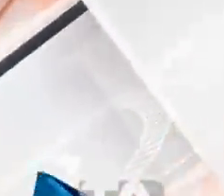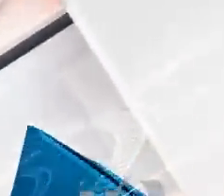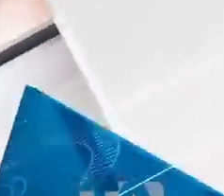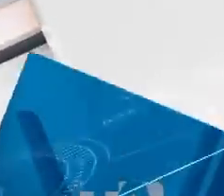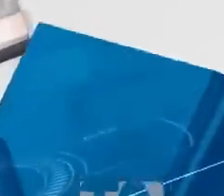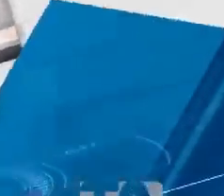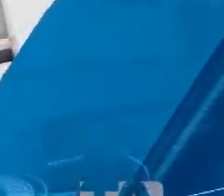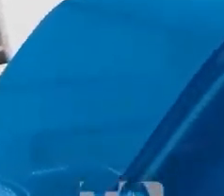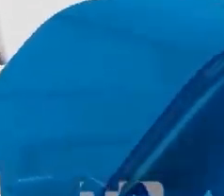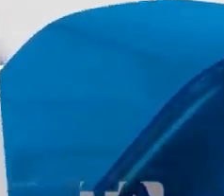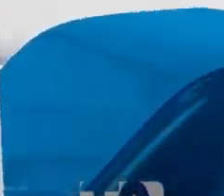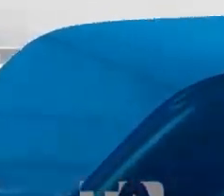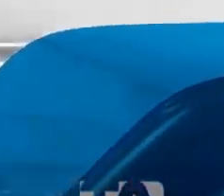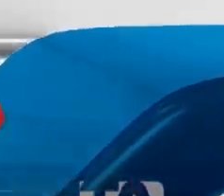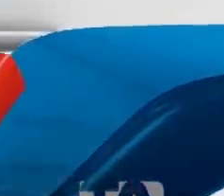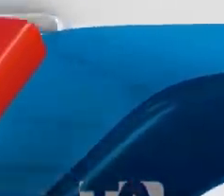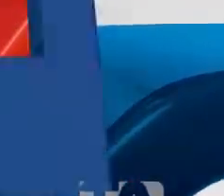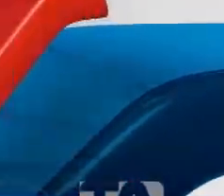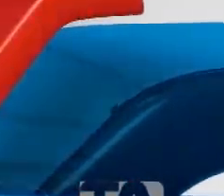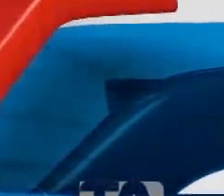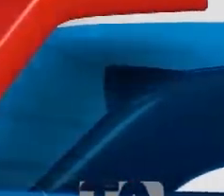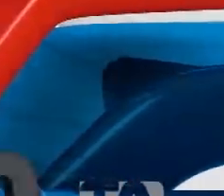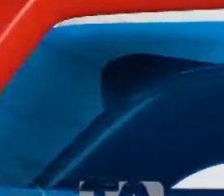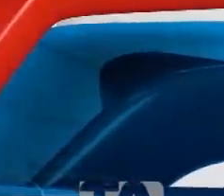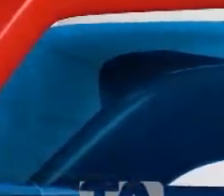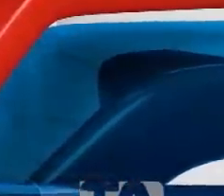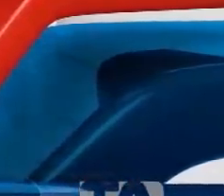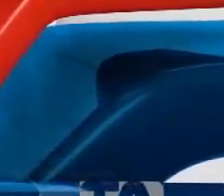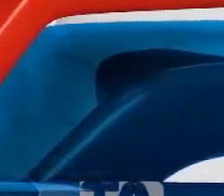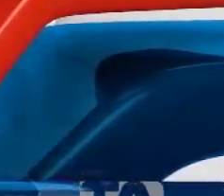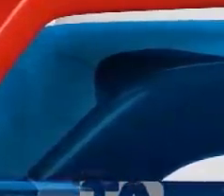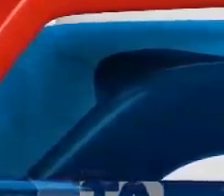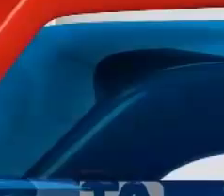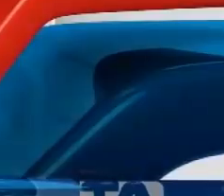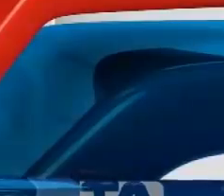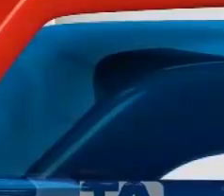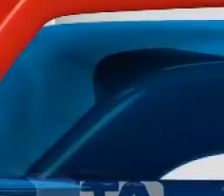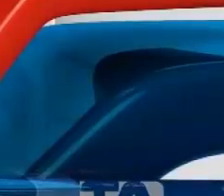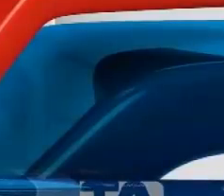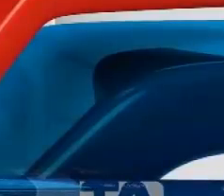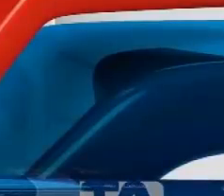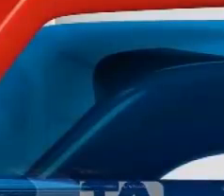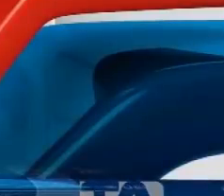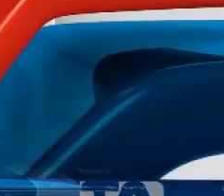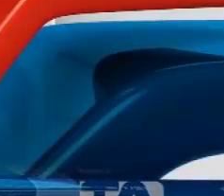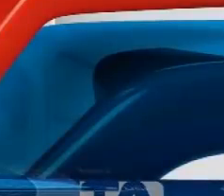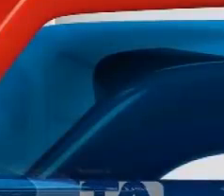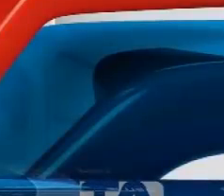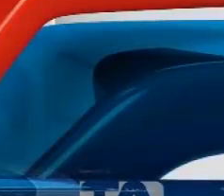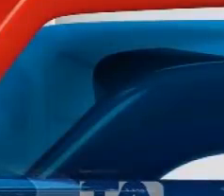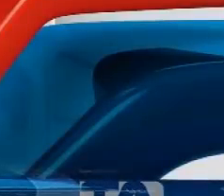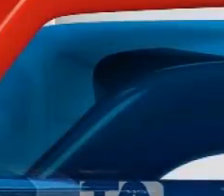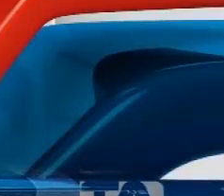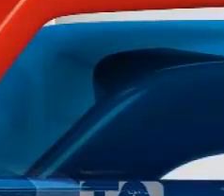Teleamazonas presenta 24 horas con Liz Valareso y María Gracia Acosta.